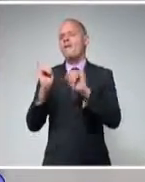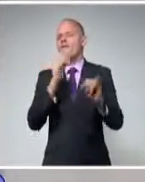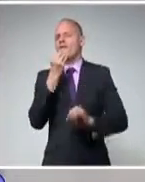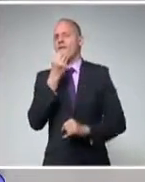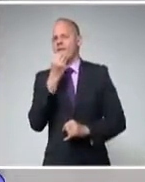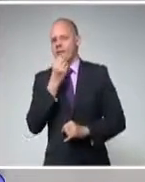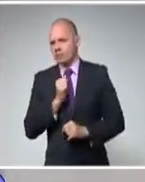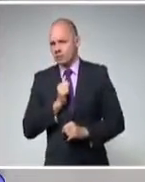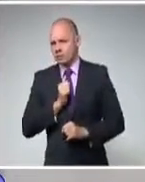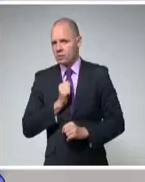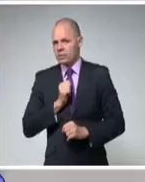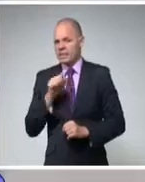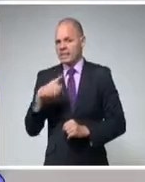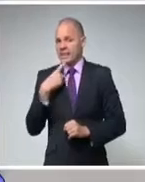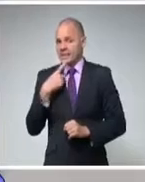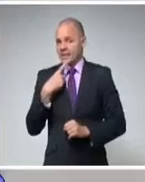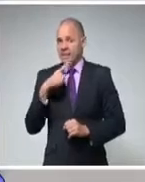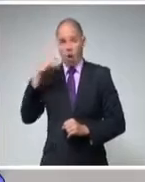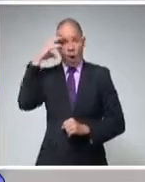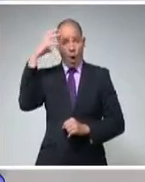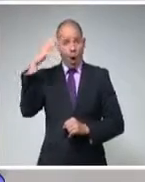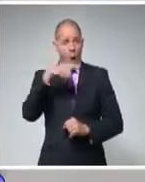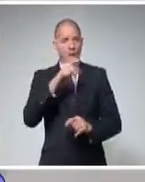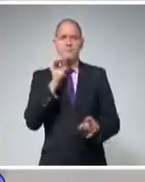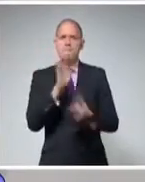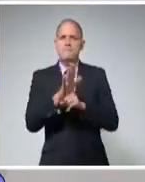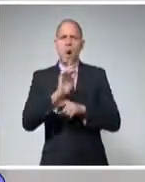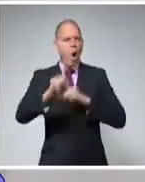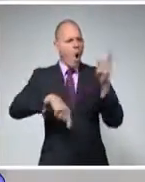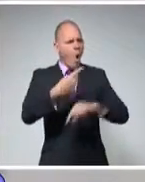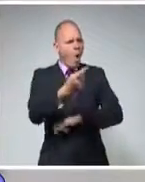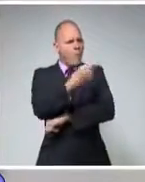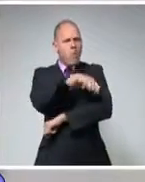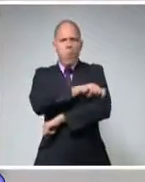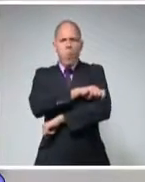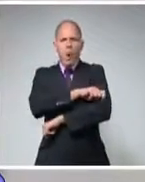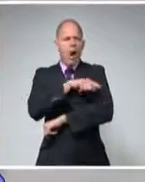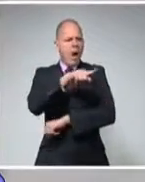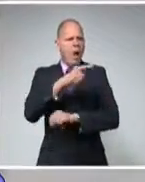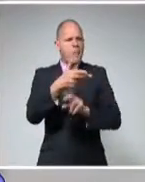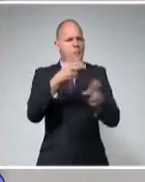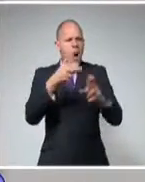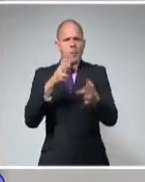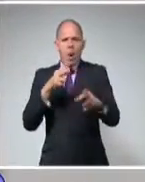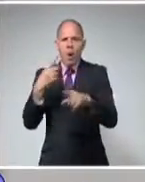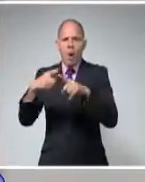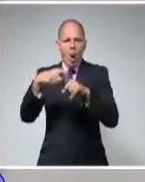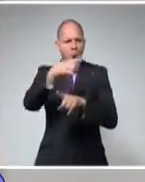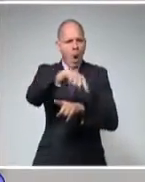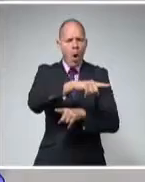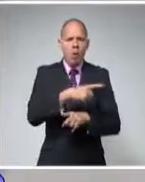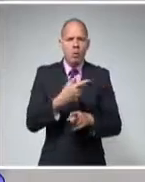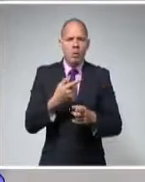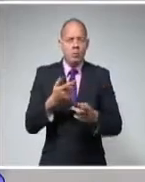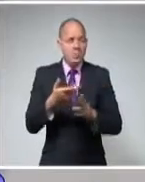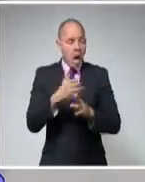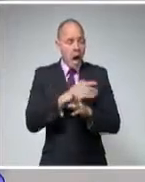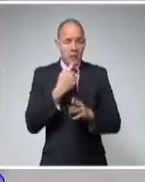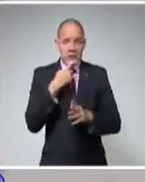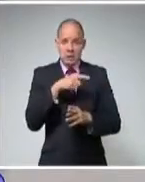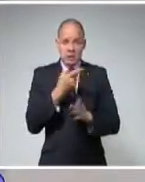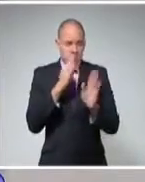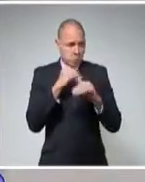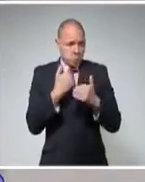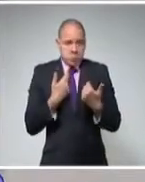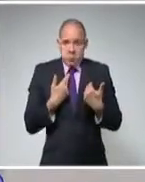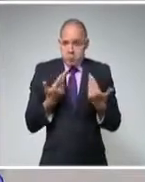ataques con armas químicas por parte del gobierno de Damasco contra la población, cuando existen evidencias de que el gobierno no cuenta con este tipo de